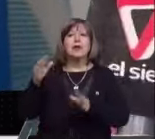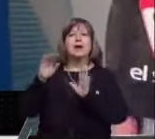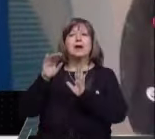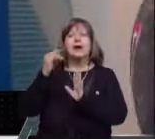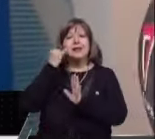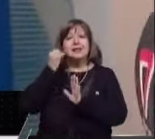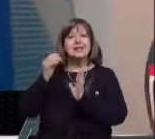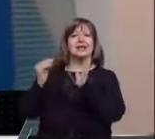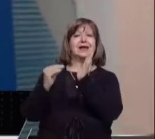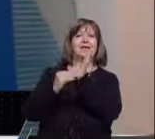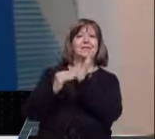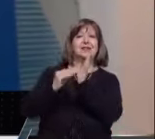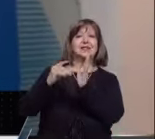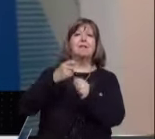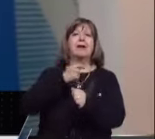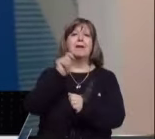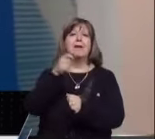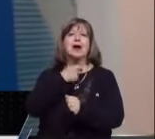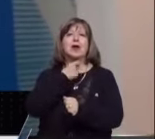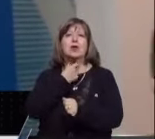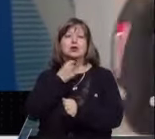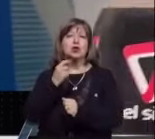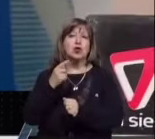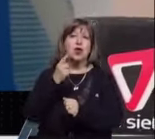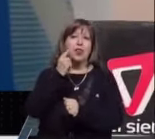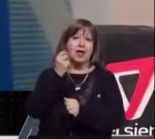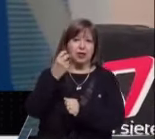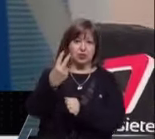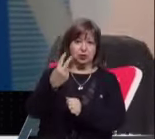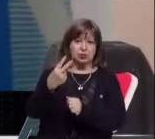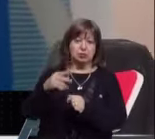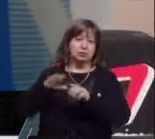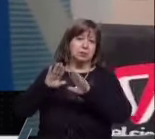Digamos, si no hay una respuesta o si no se logra, porque